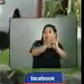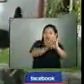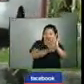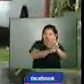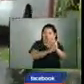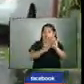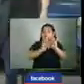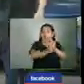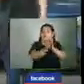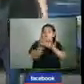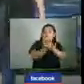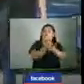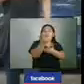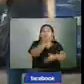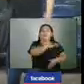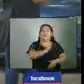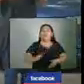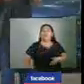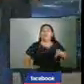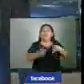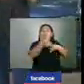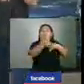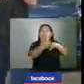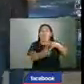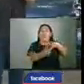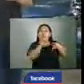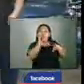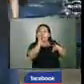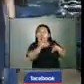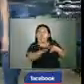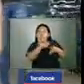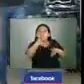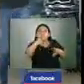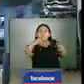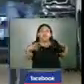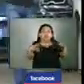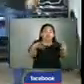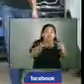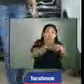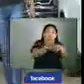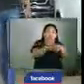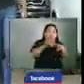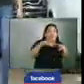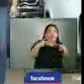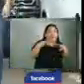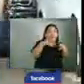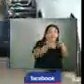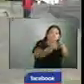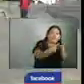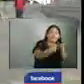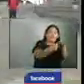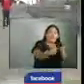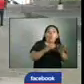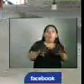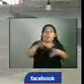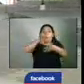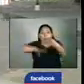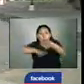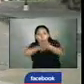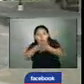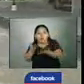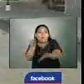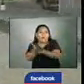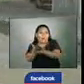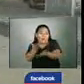de la Ley Orgánica de la Universidad de El Salvador establece que es el comité el encargado de establecer las propuestas de los horarios y